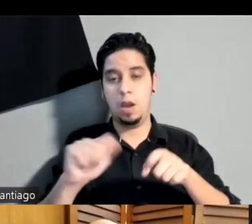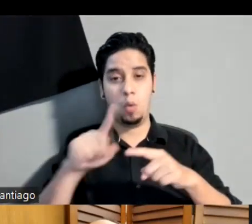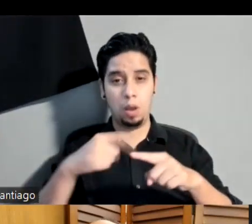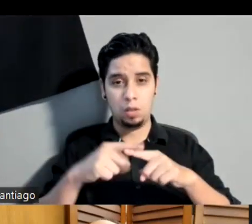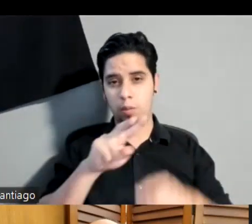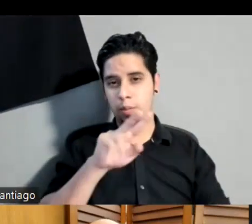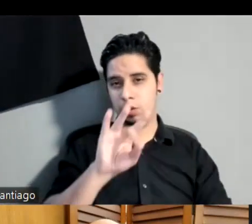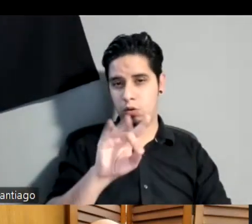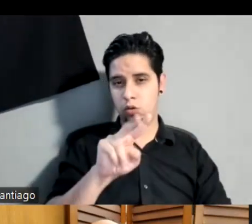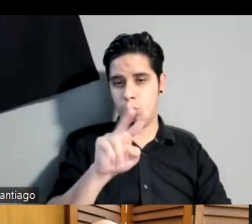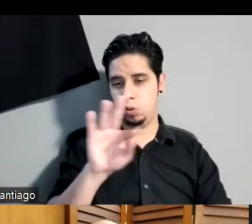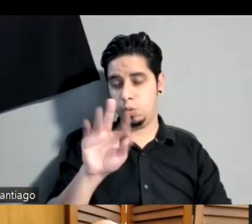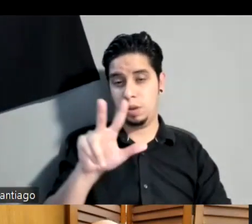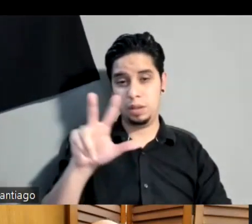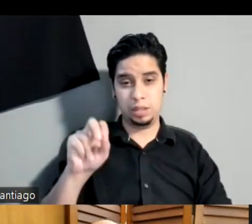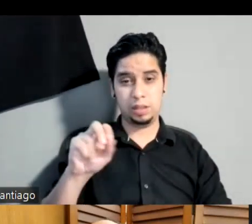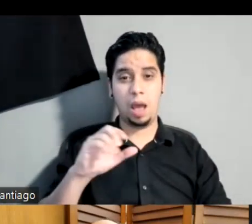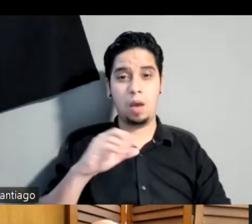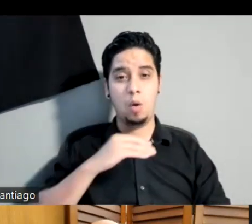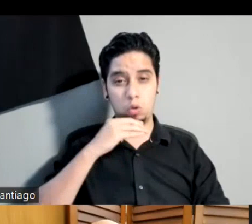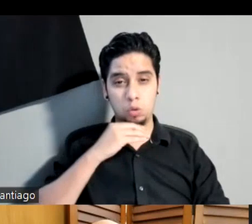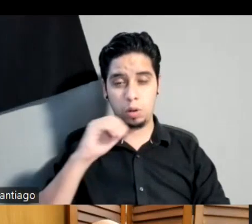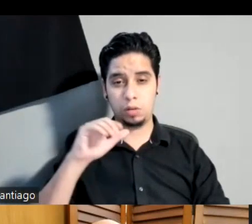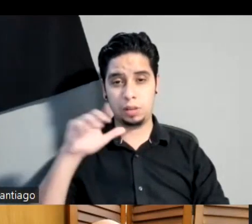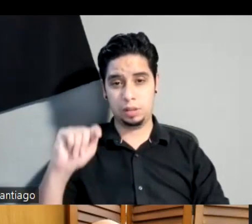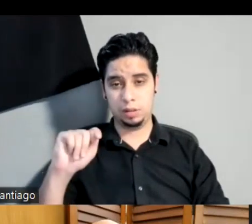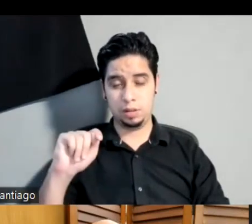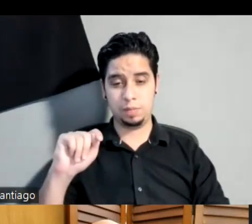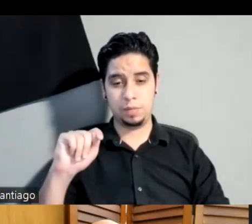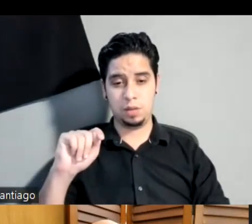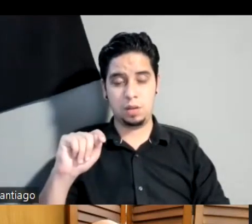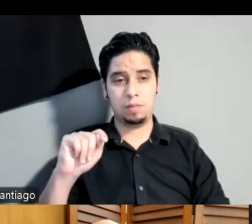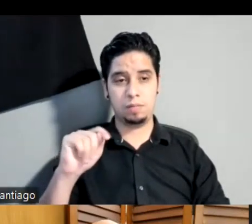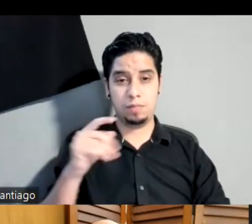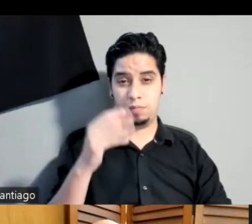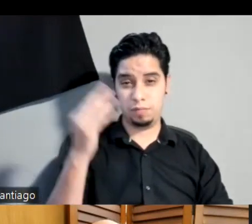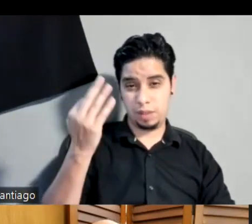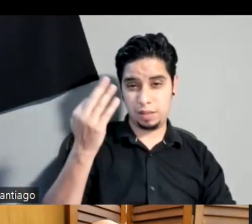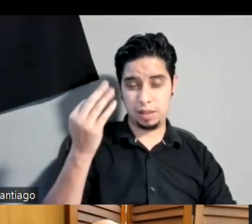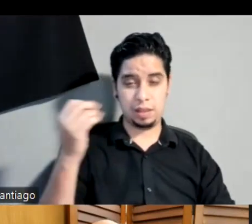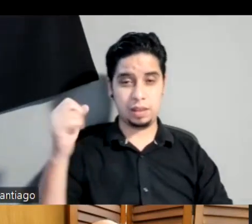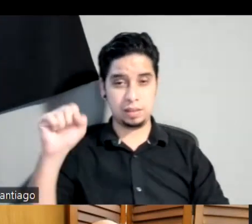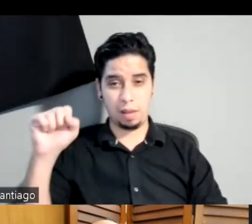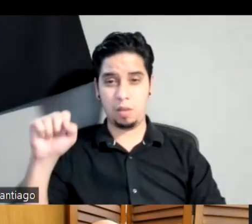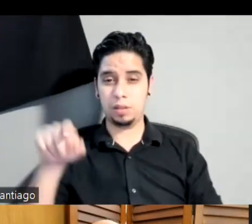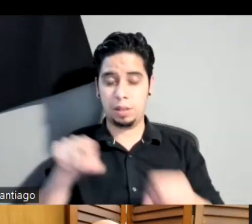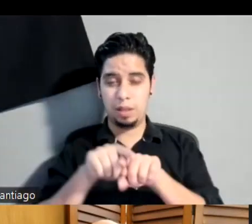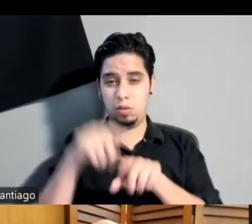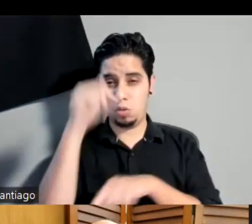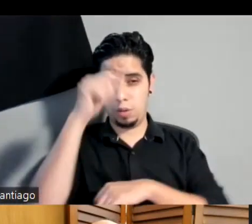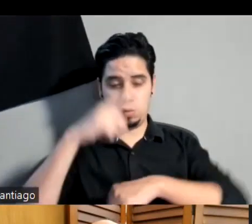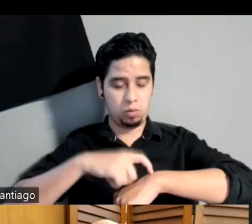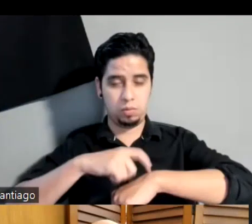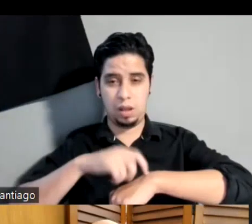30 de octubre, ya mismo, 8, viernes y sábado y domingo a las 4.